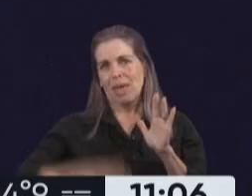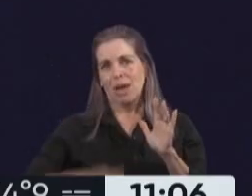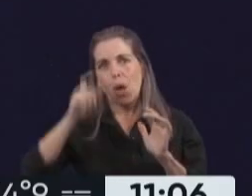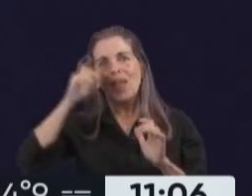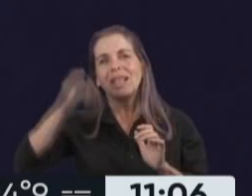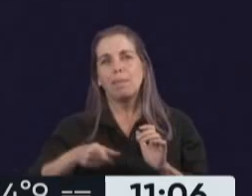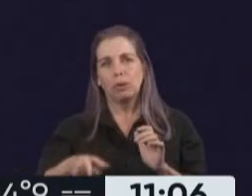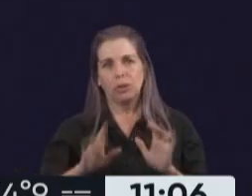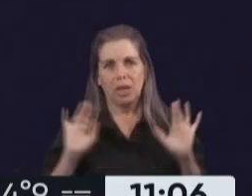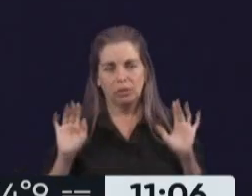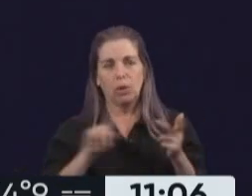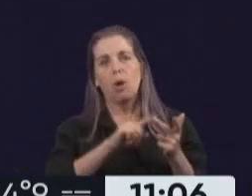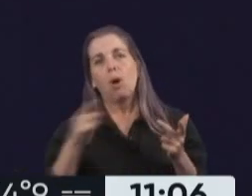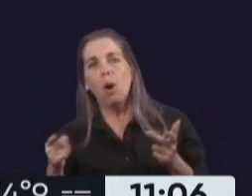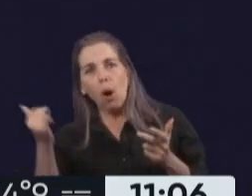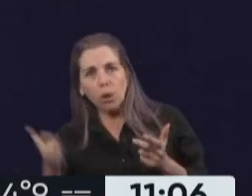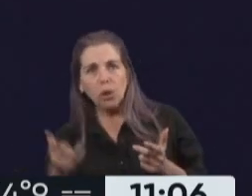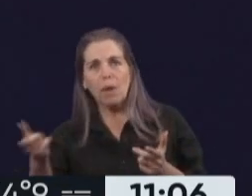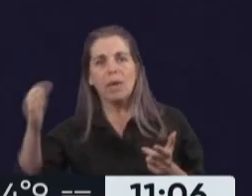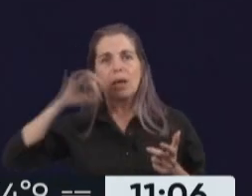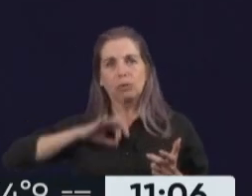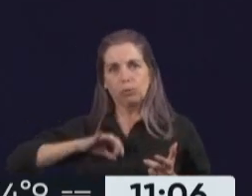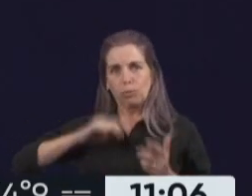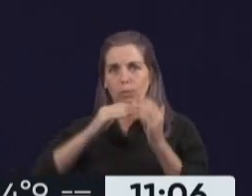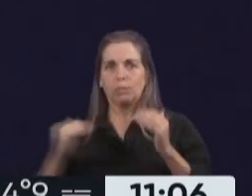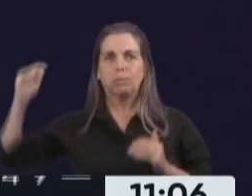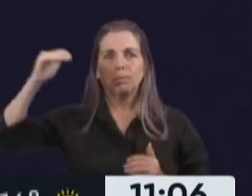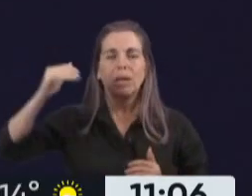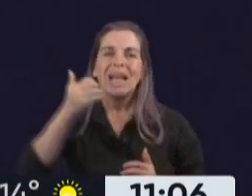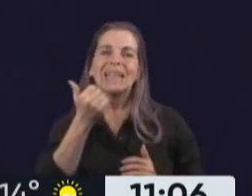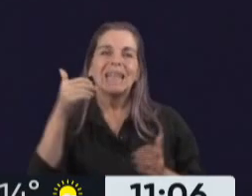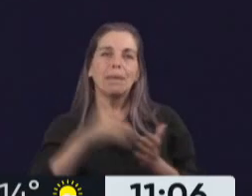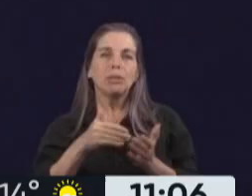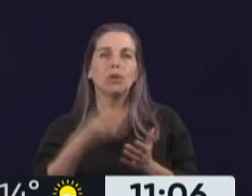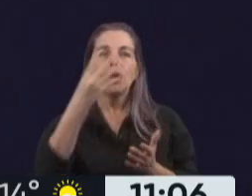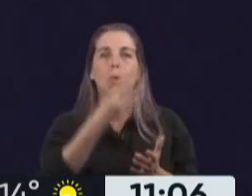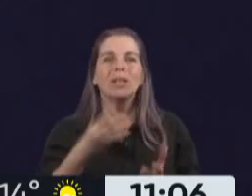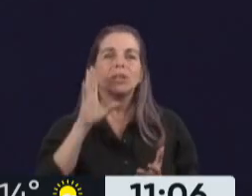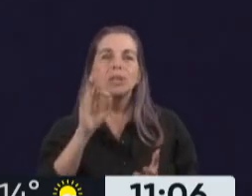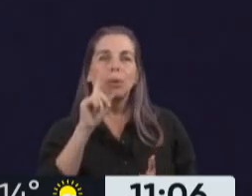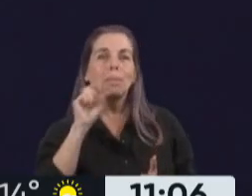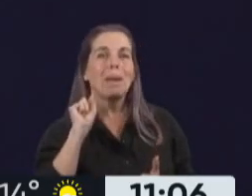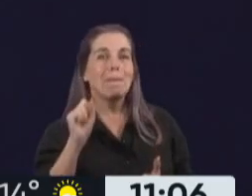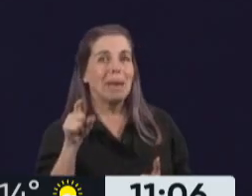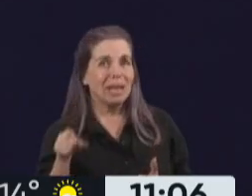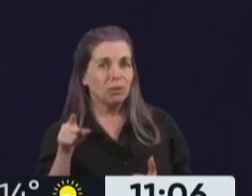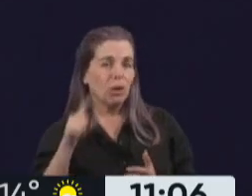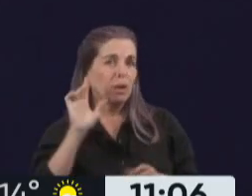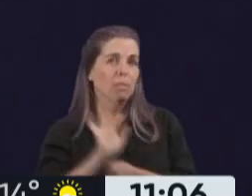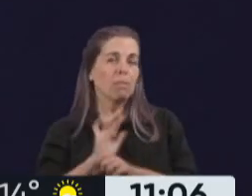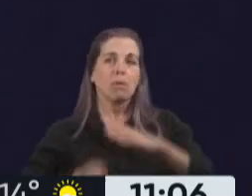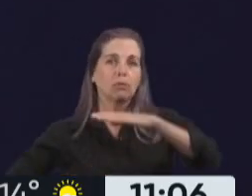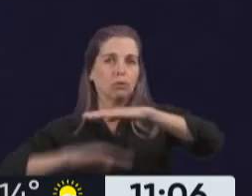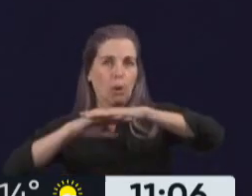registrados. Muchos otros contaban con un ingreso bruto anual superior a los 6.450.000 pesos, que se establece como tope,